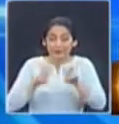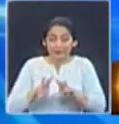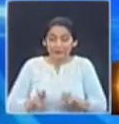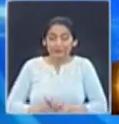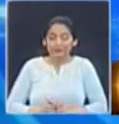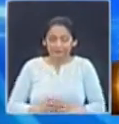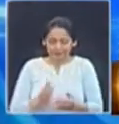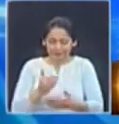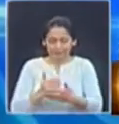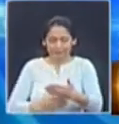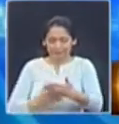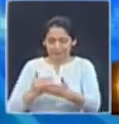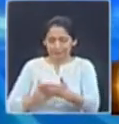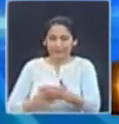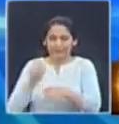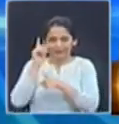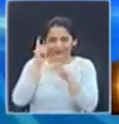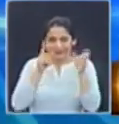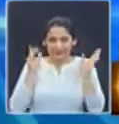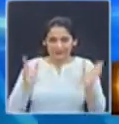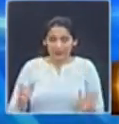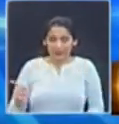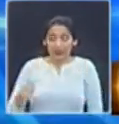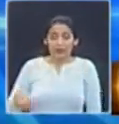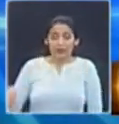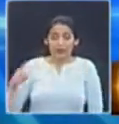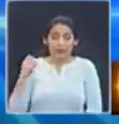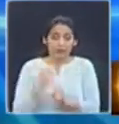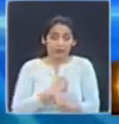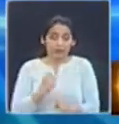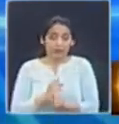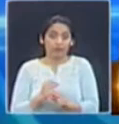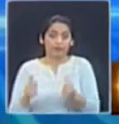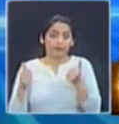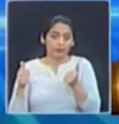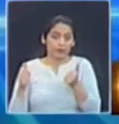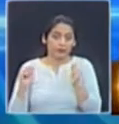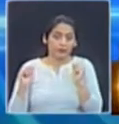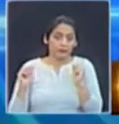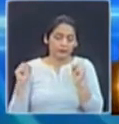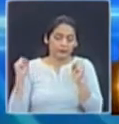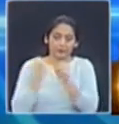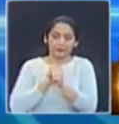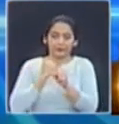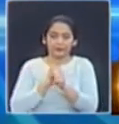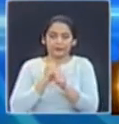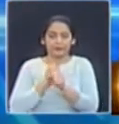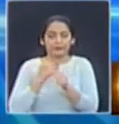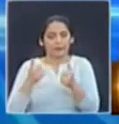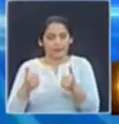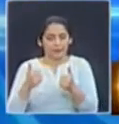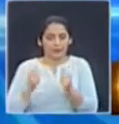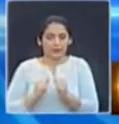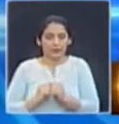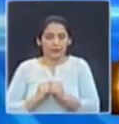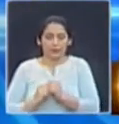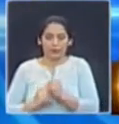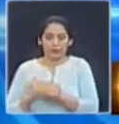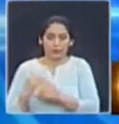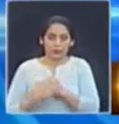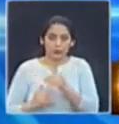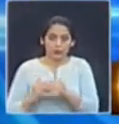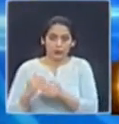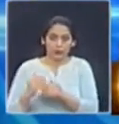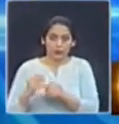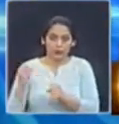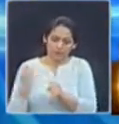paradito. Los fiscales trabajan bien. Tengo que ser eso así absolutamente justo. La gente que está llevando el proceso trabajan, pero más